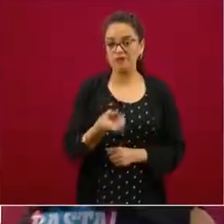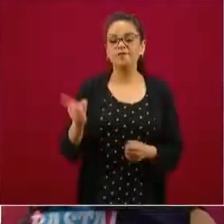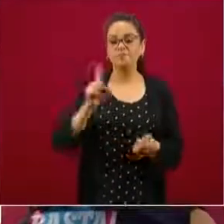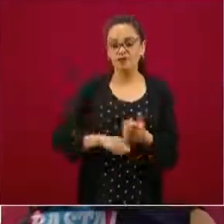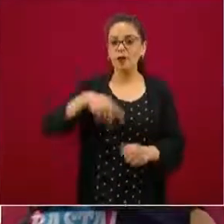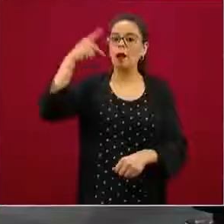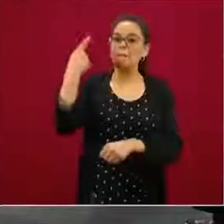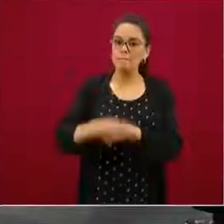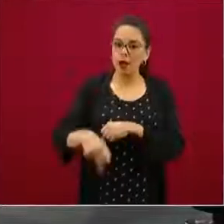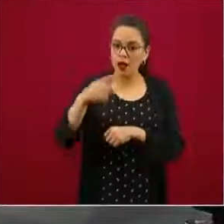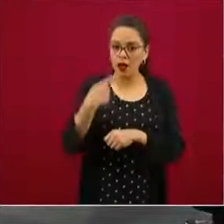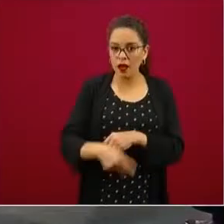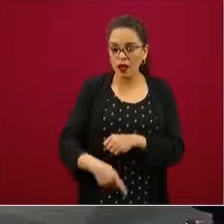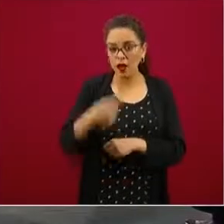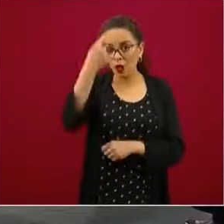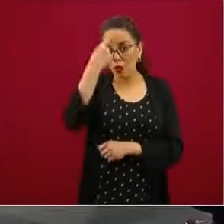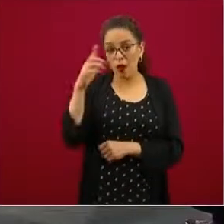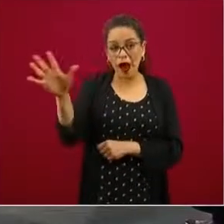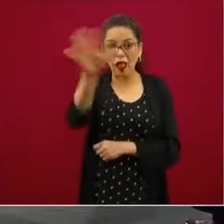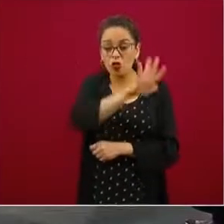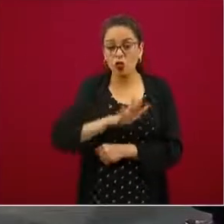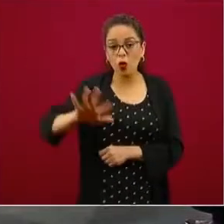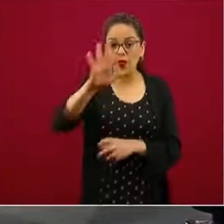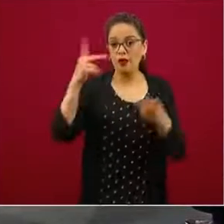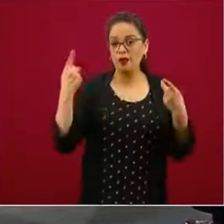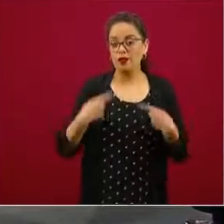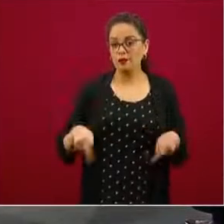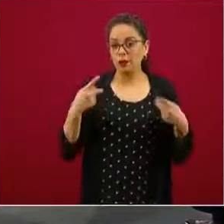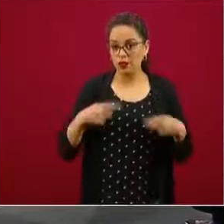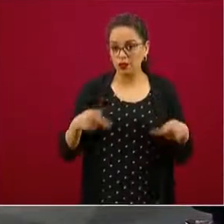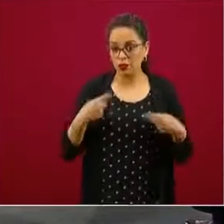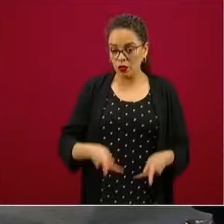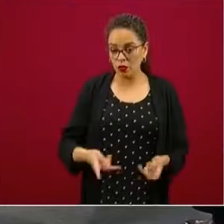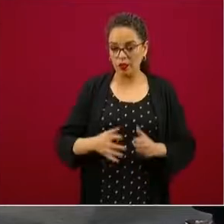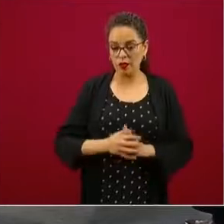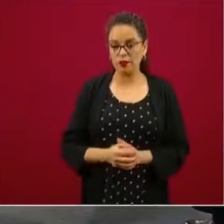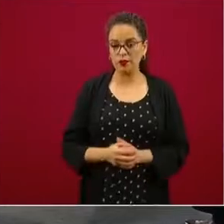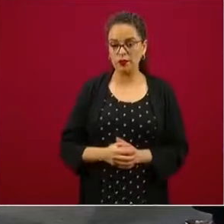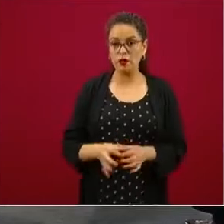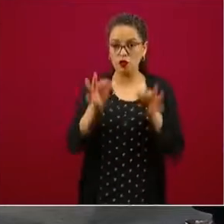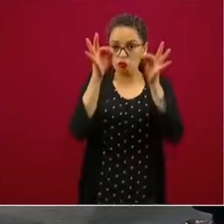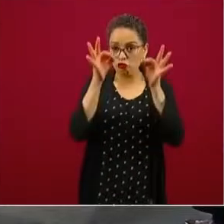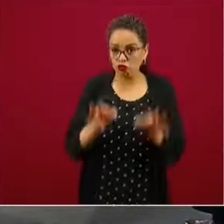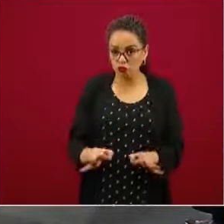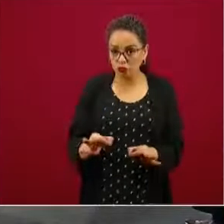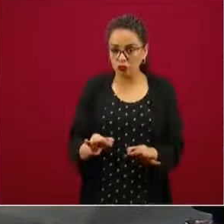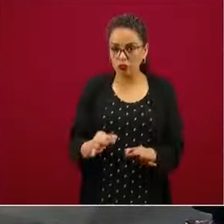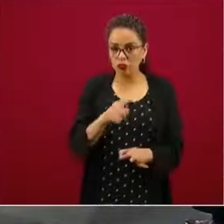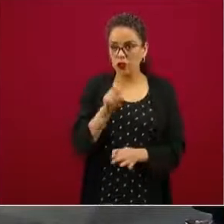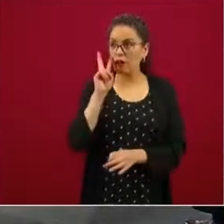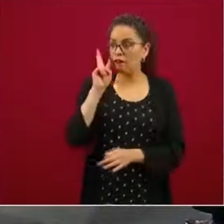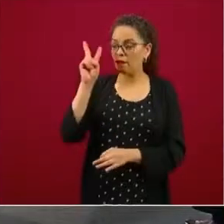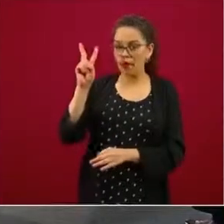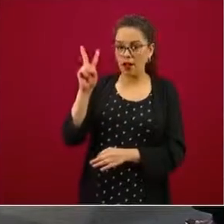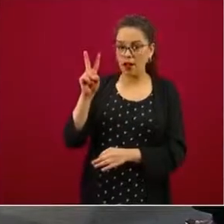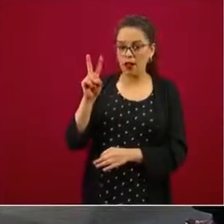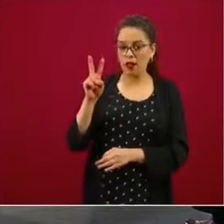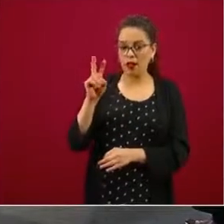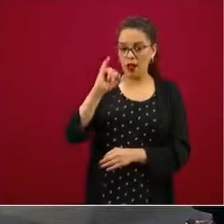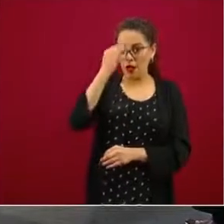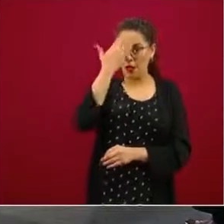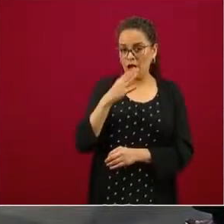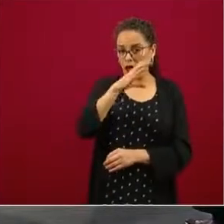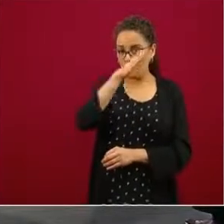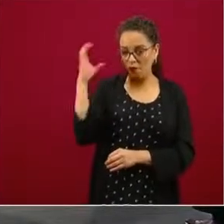las personas. Aquí pongo algunos ejemplos reales de algunas plantas que hemos estado en contacto con ellas. Así se entraba una planta